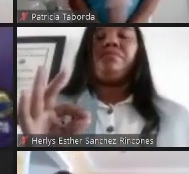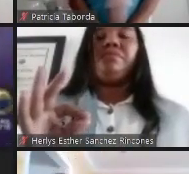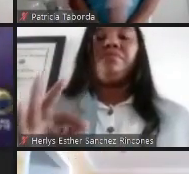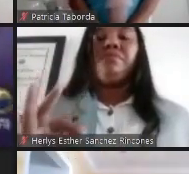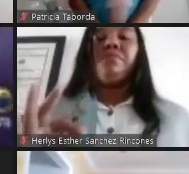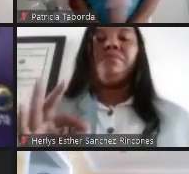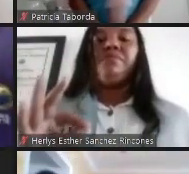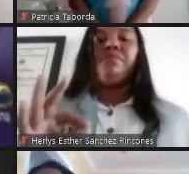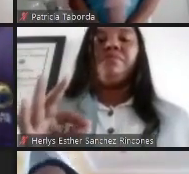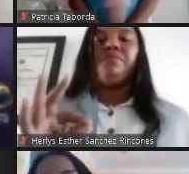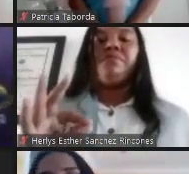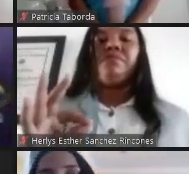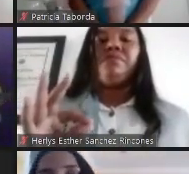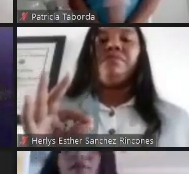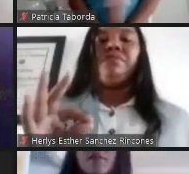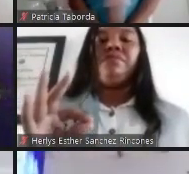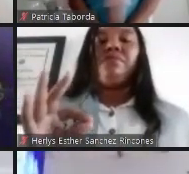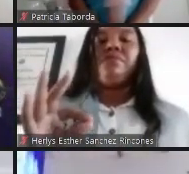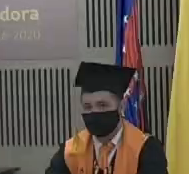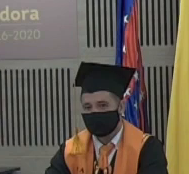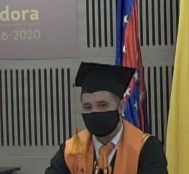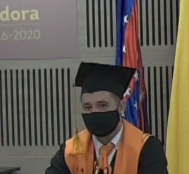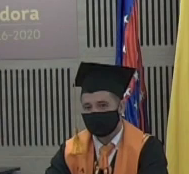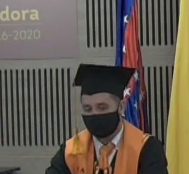Ciencias de la Salud.